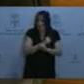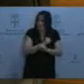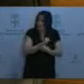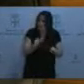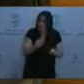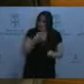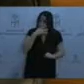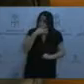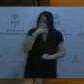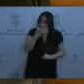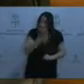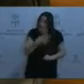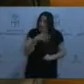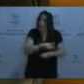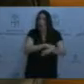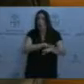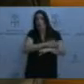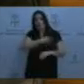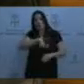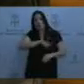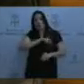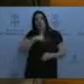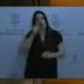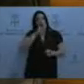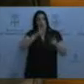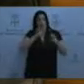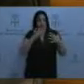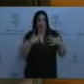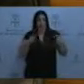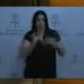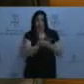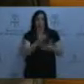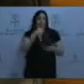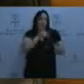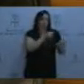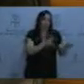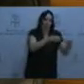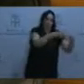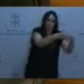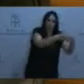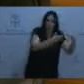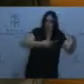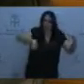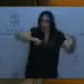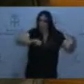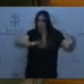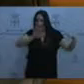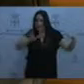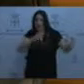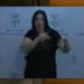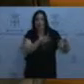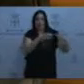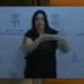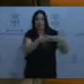está suponiendo el que el Gobierno de España, y yo creo que todos los aquí presentes, menos ustedes, que no se dan por aludidos, lo tenemos claro, que están dando